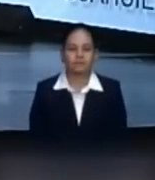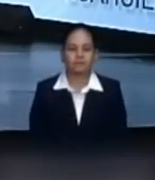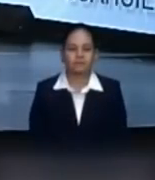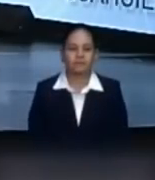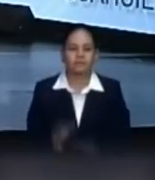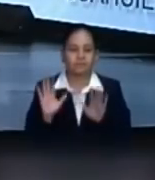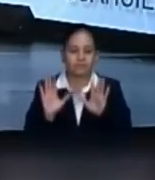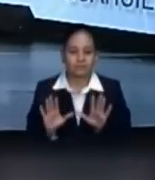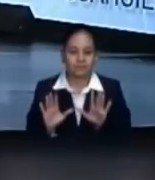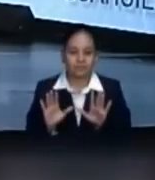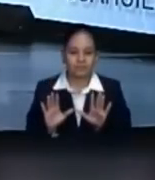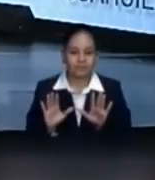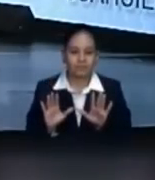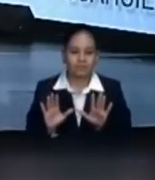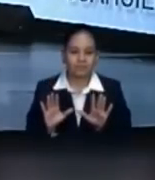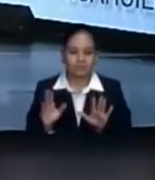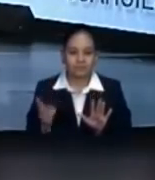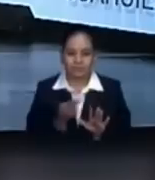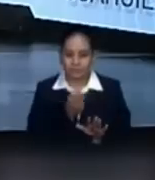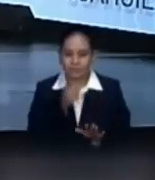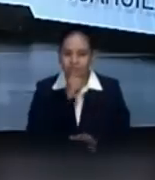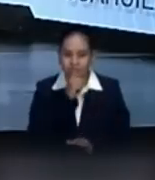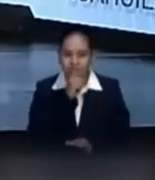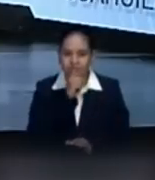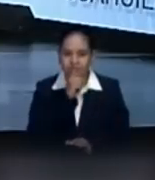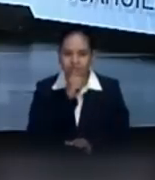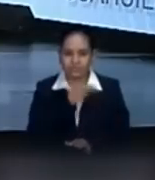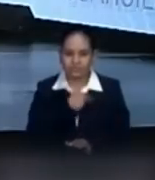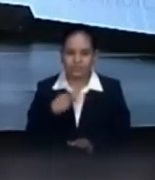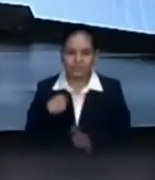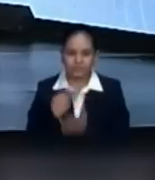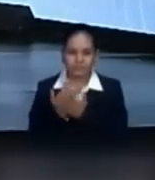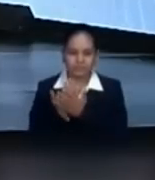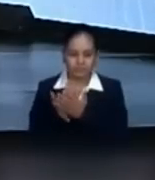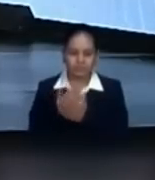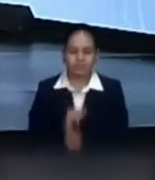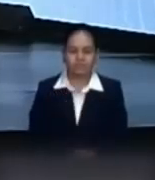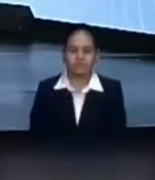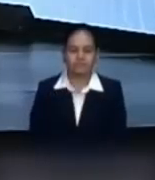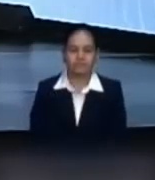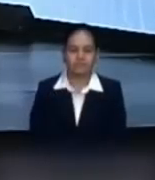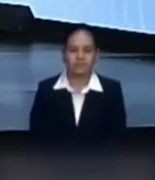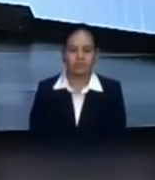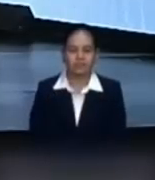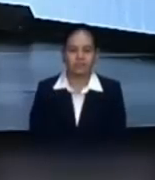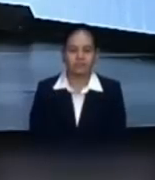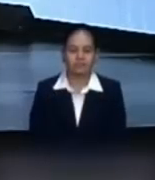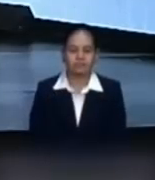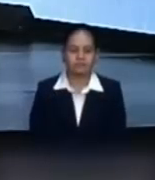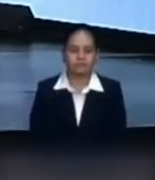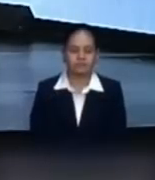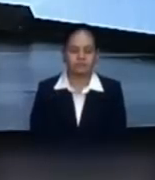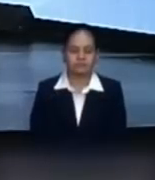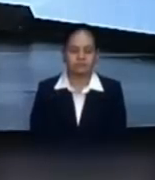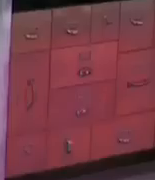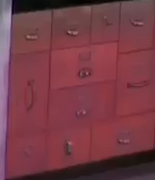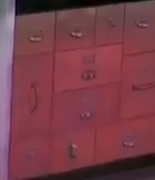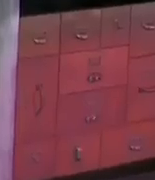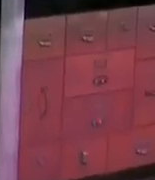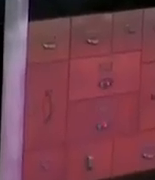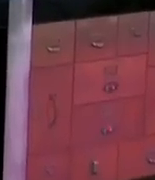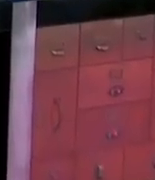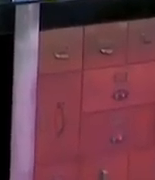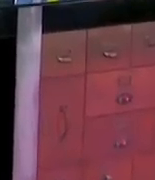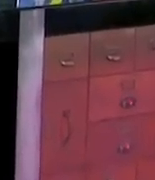hasta que no haya silencio. No nos va a quedar de otra. Así que ustedes dirán, cuando estén en silencio, con todo gusto seguimos. Nada más les